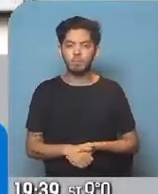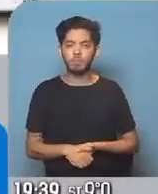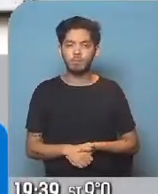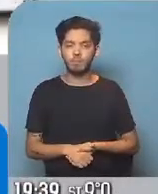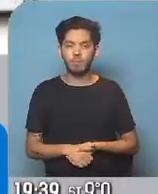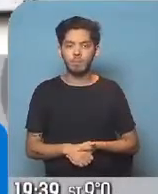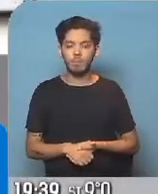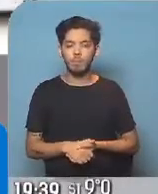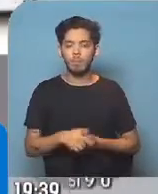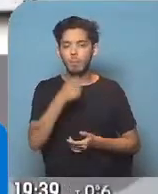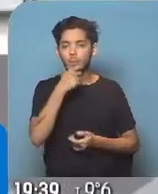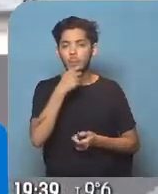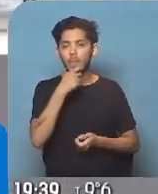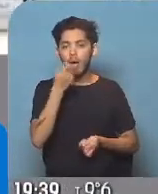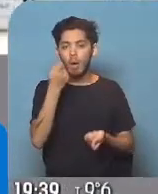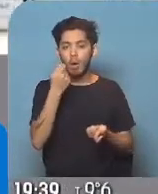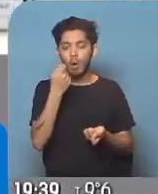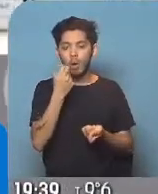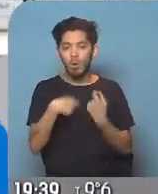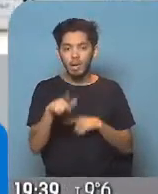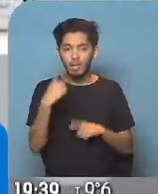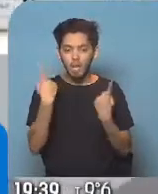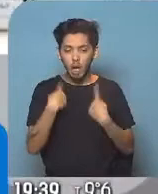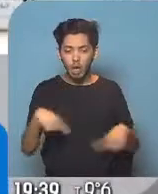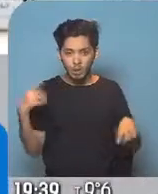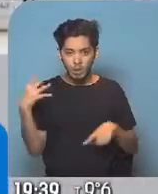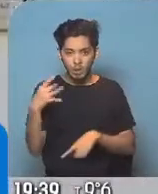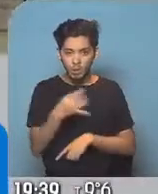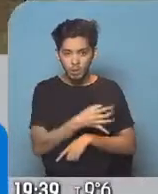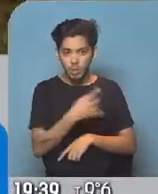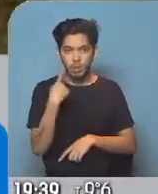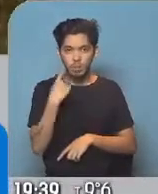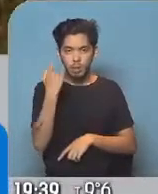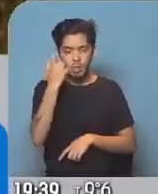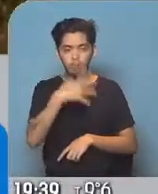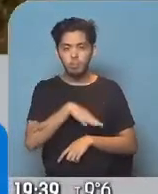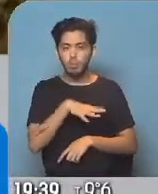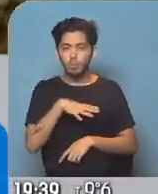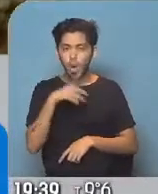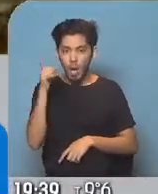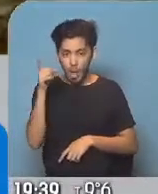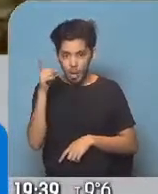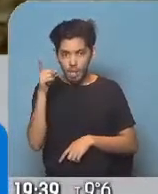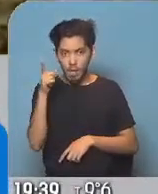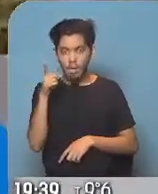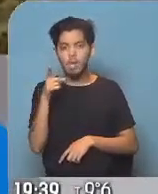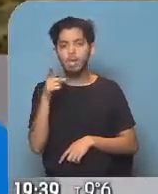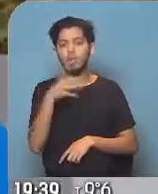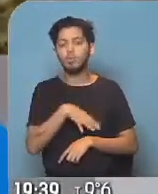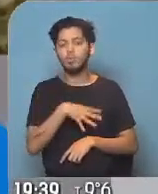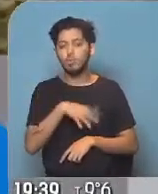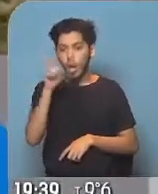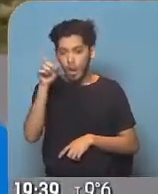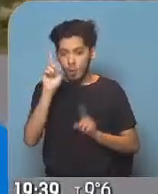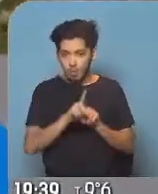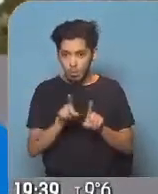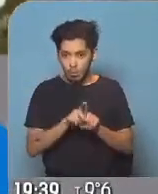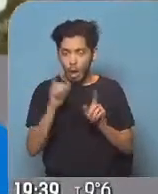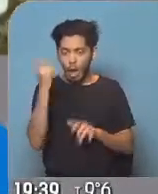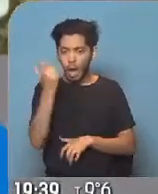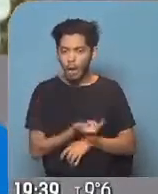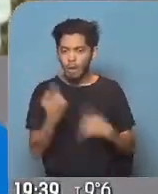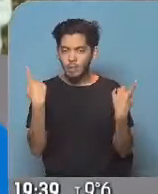la venta de material ferroviario a España y Portugal. Ahí había evidencias todavía